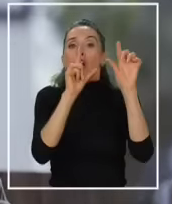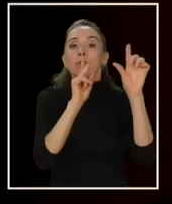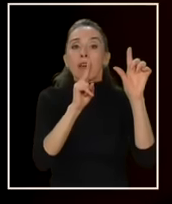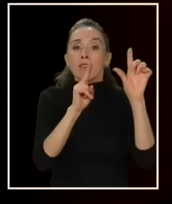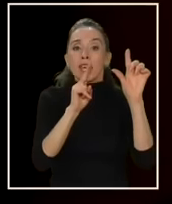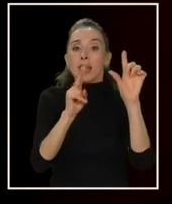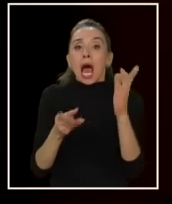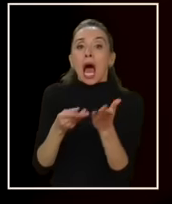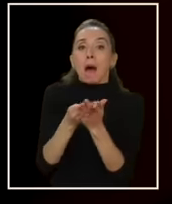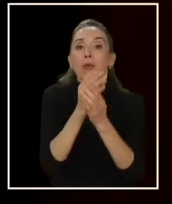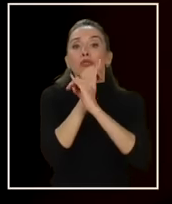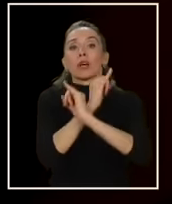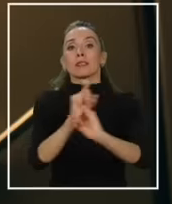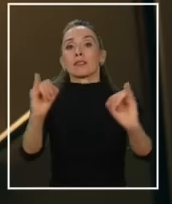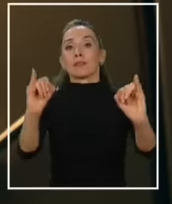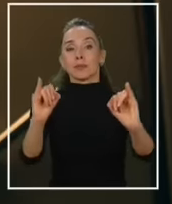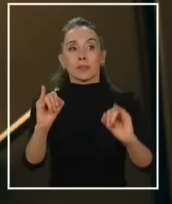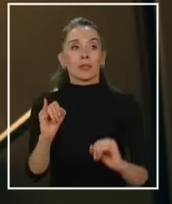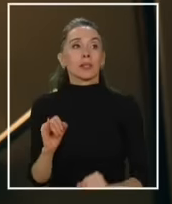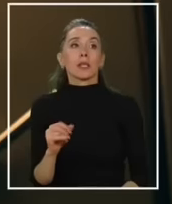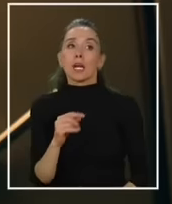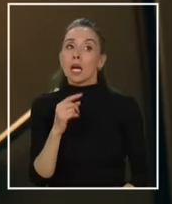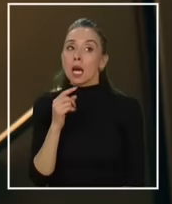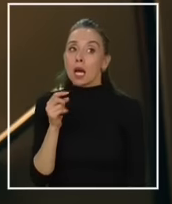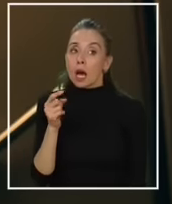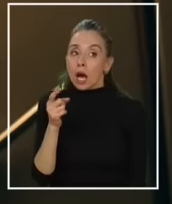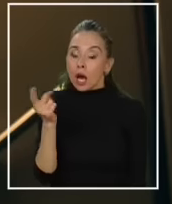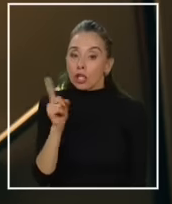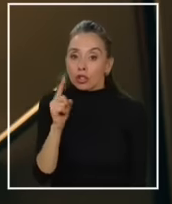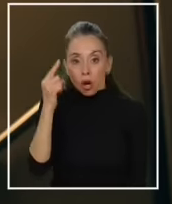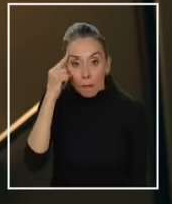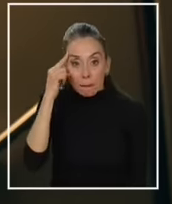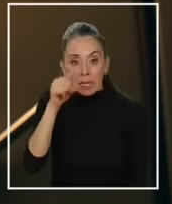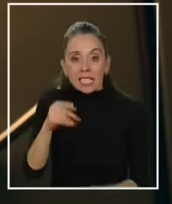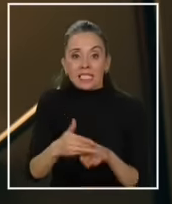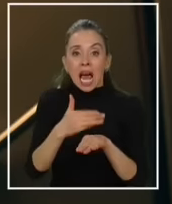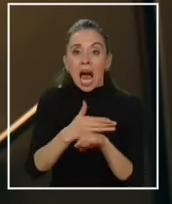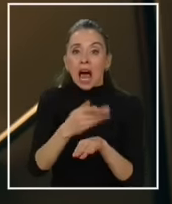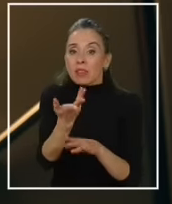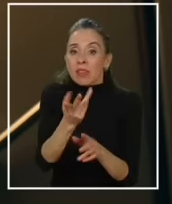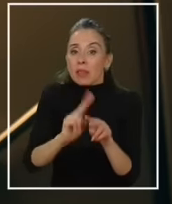aporte. No piensan antes de actuar.